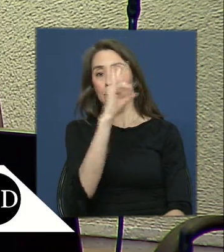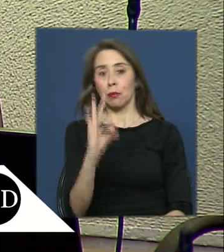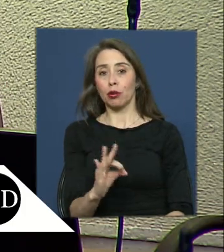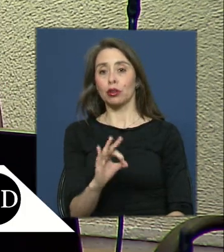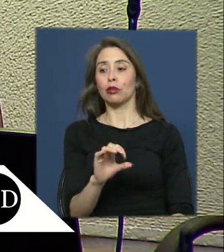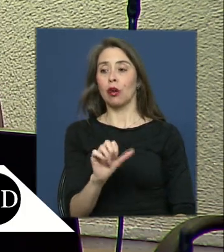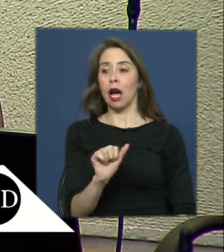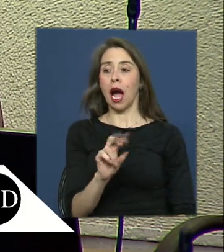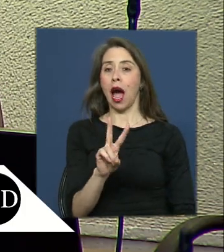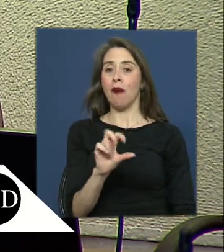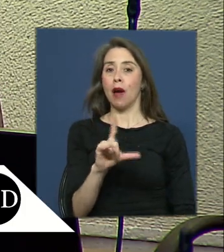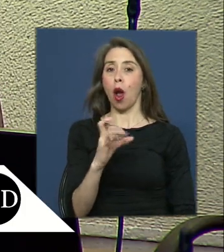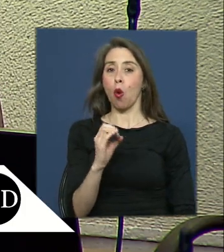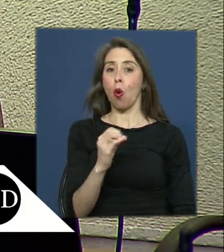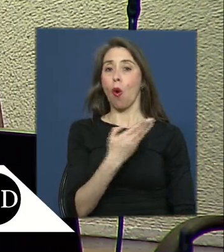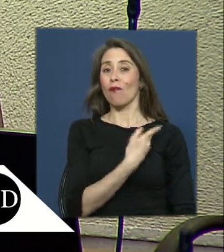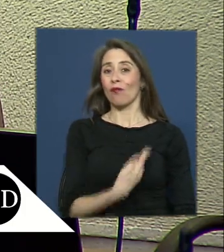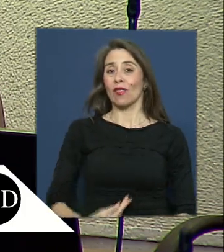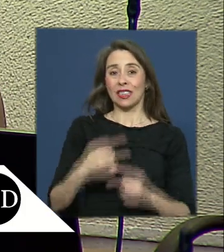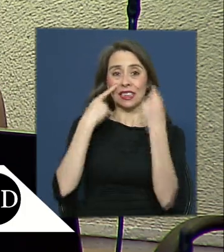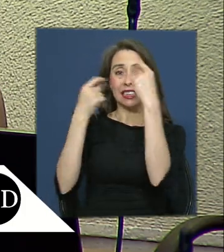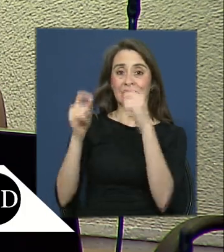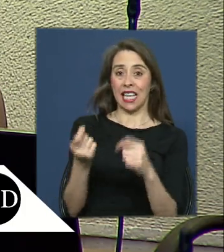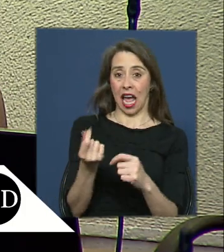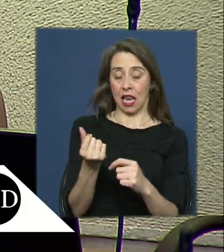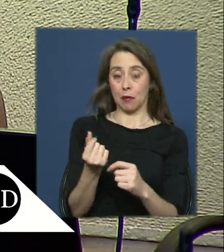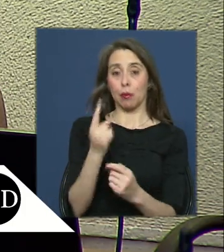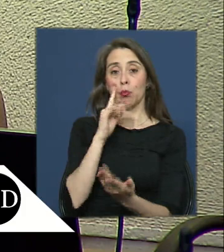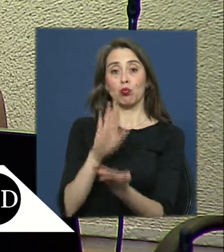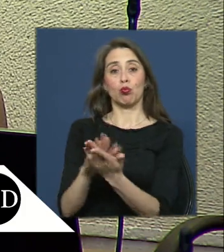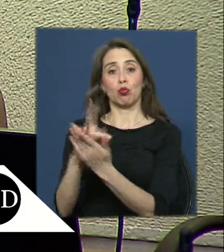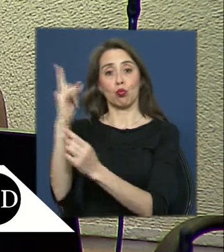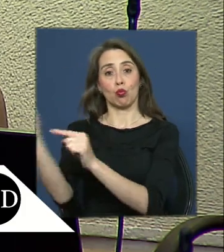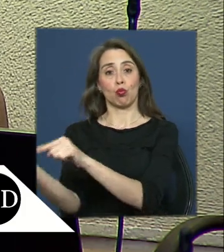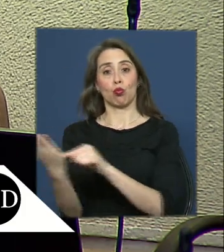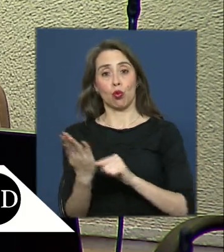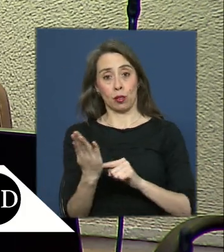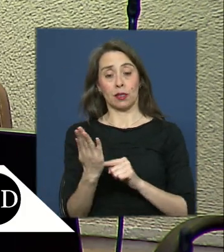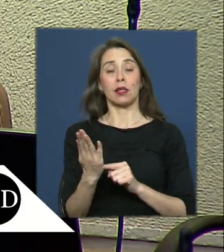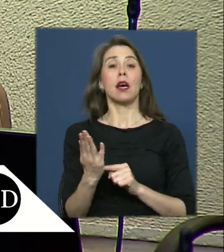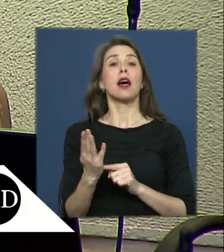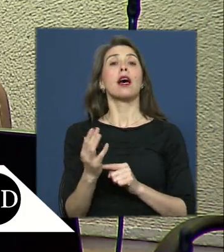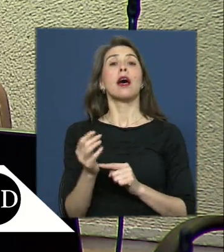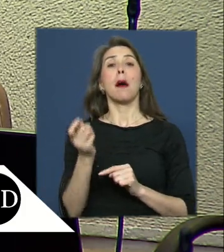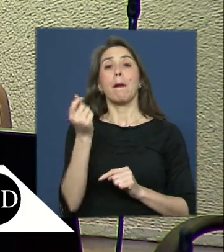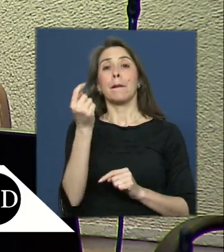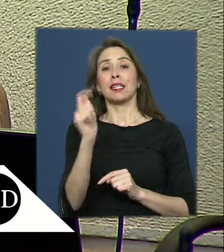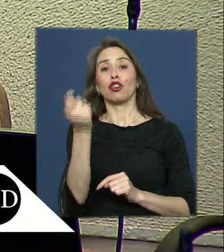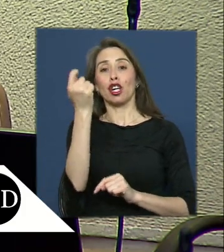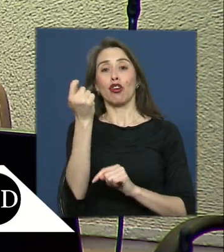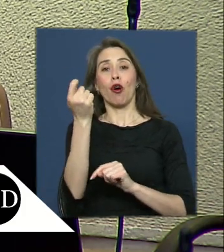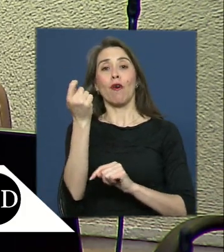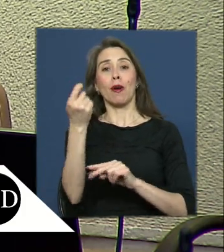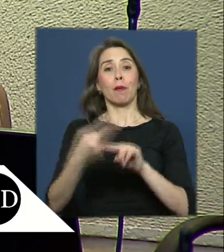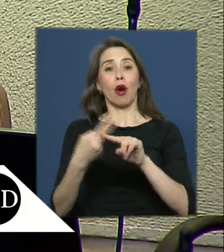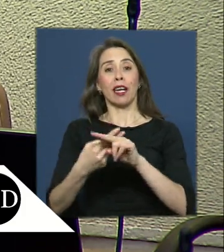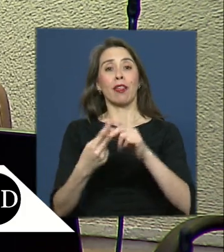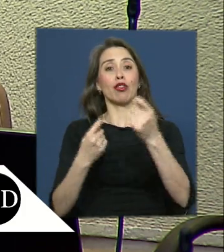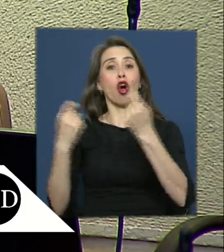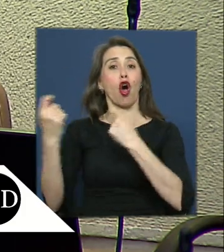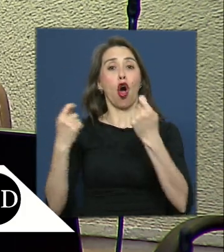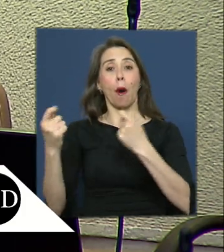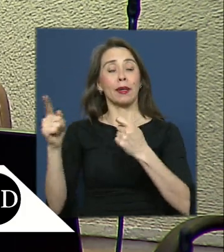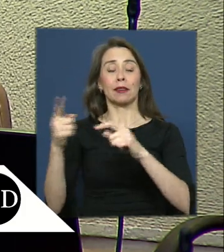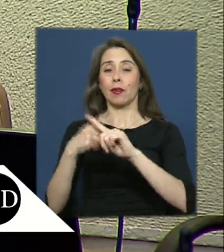fiscal. Pero para ello hay que demostrar que el valor comercial difiere sustantivamente de dicho